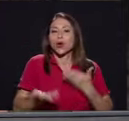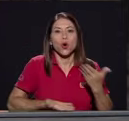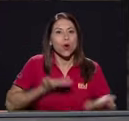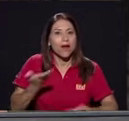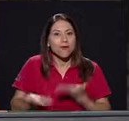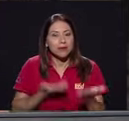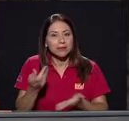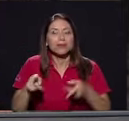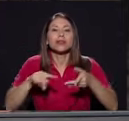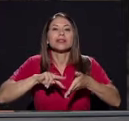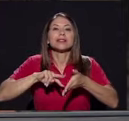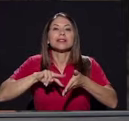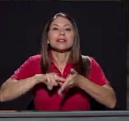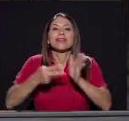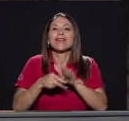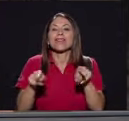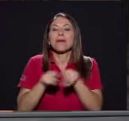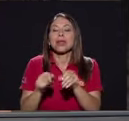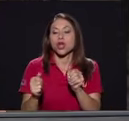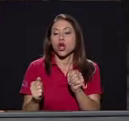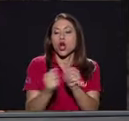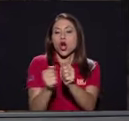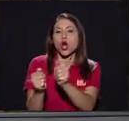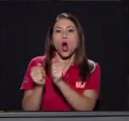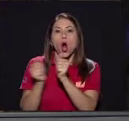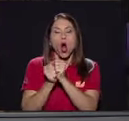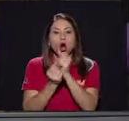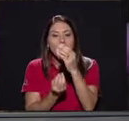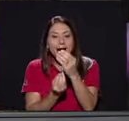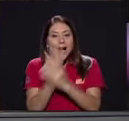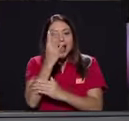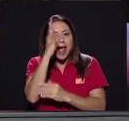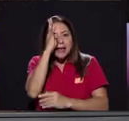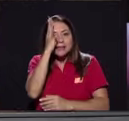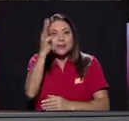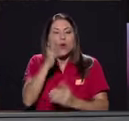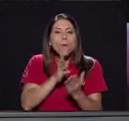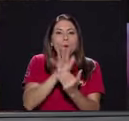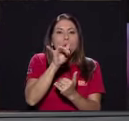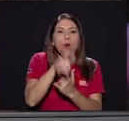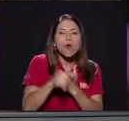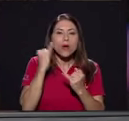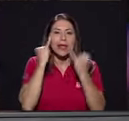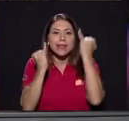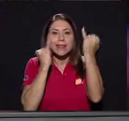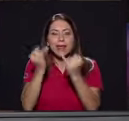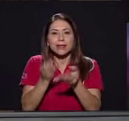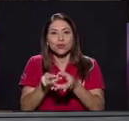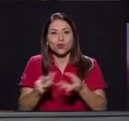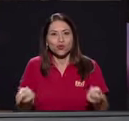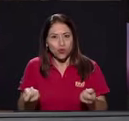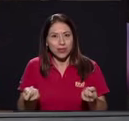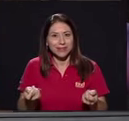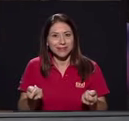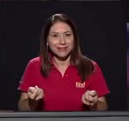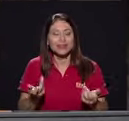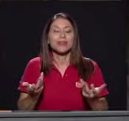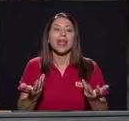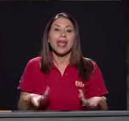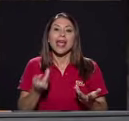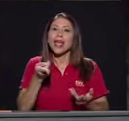la colaboración también y traerlo a la co-creación de proyectos, de ideas, de soluciones, sobre todo,